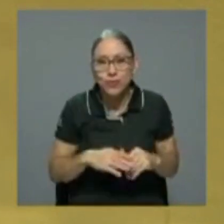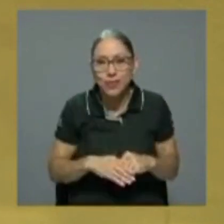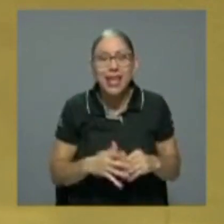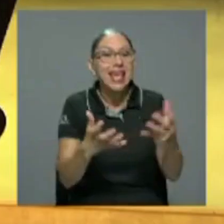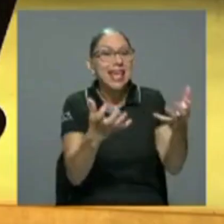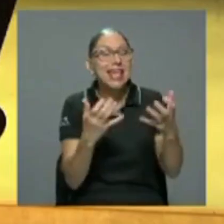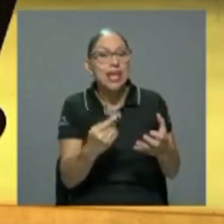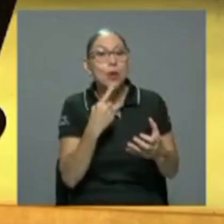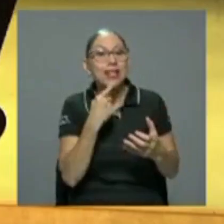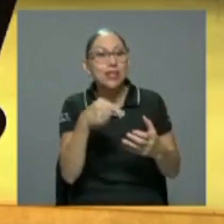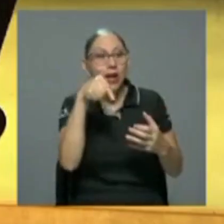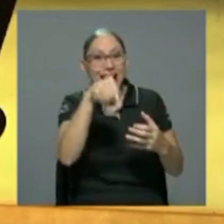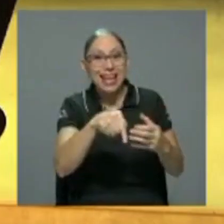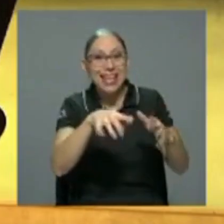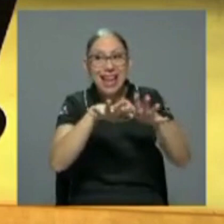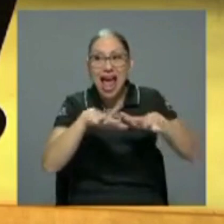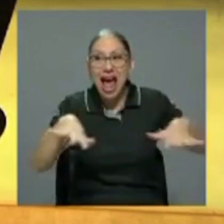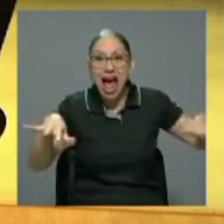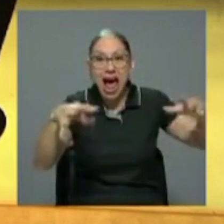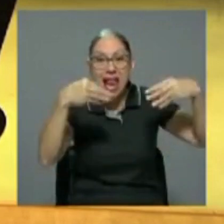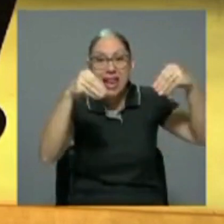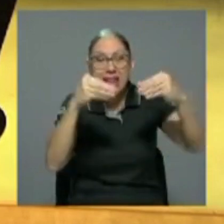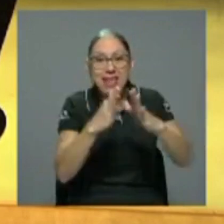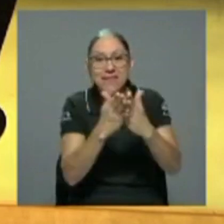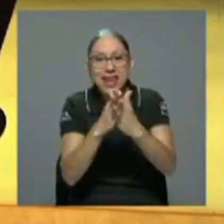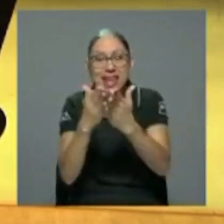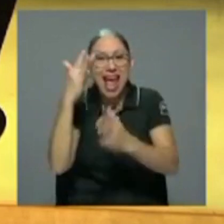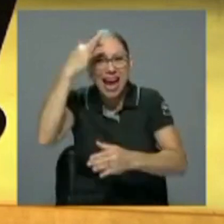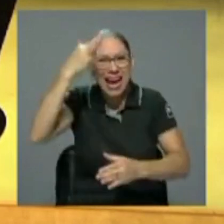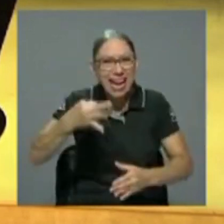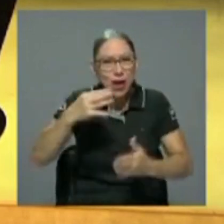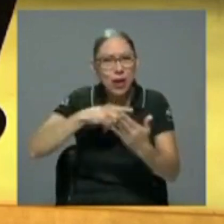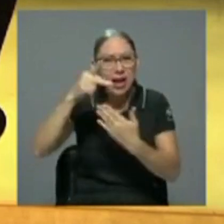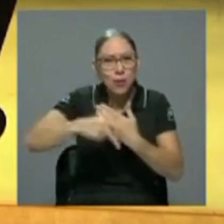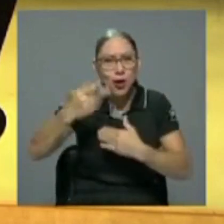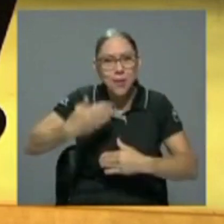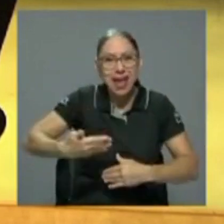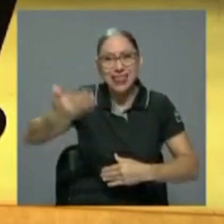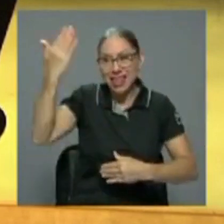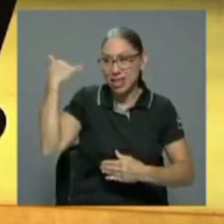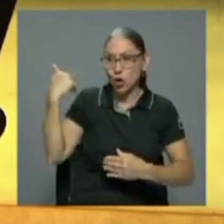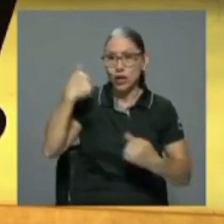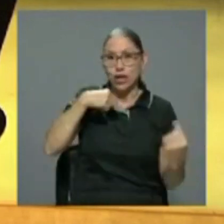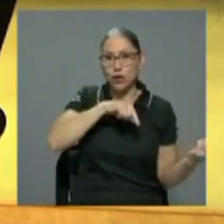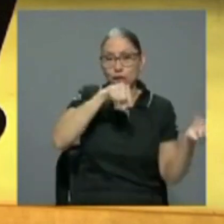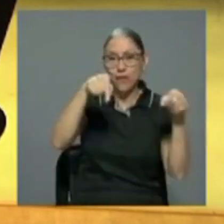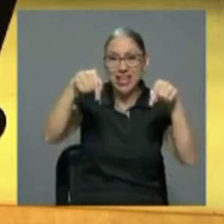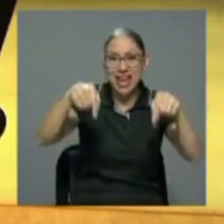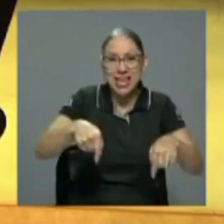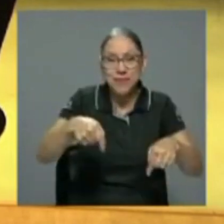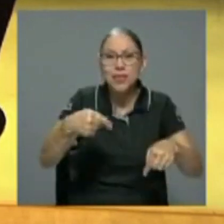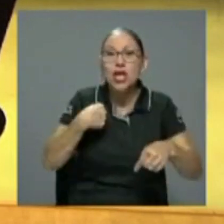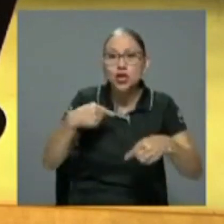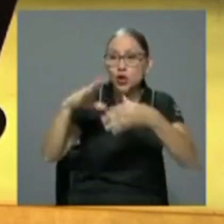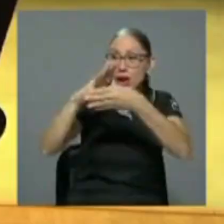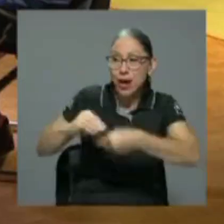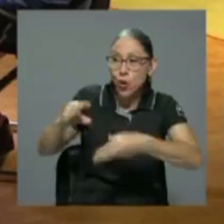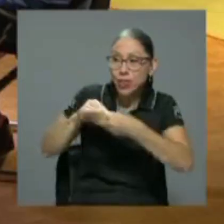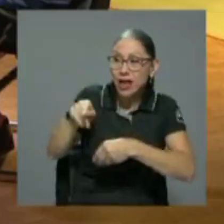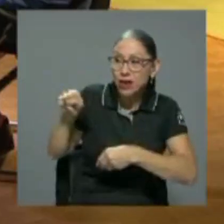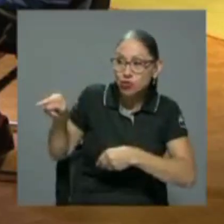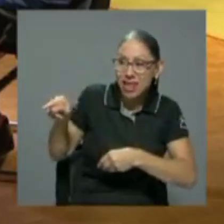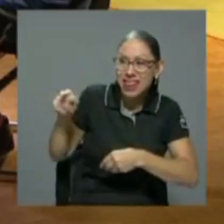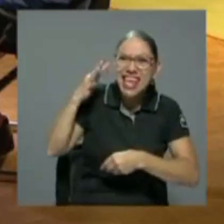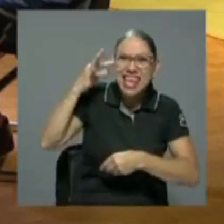la librería porque creo que en el programa anterior que estaba acá, yo le contaba, y creo que el público